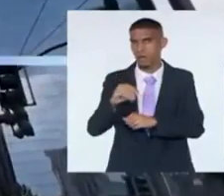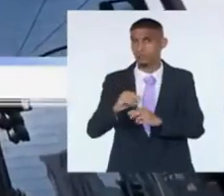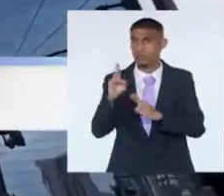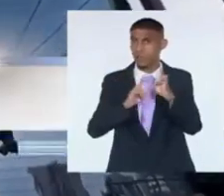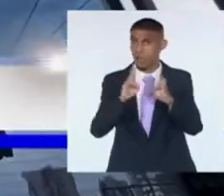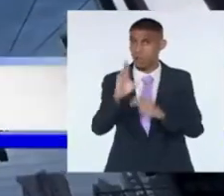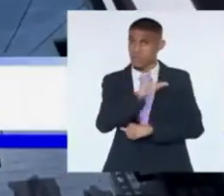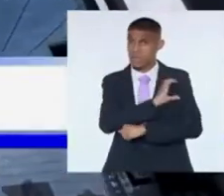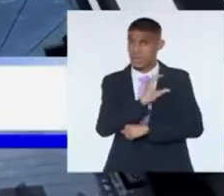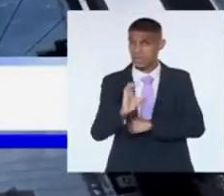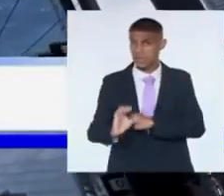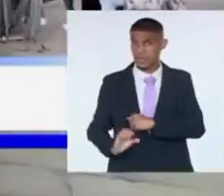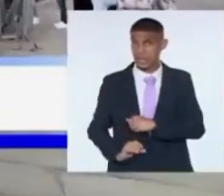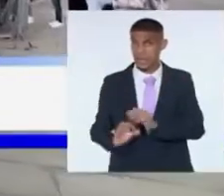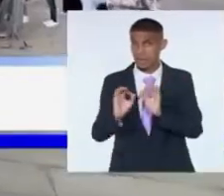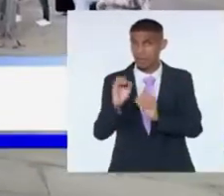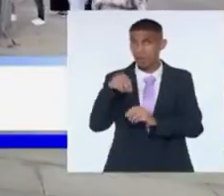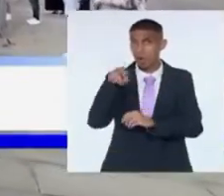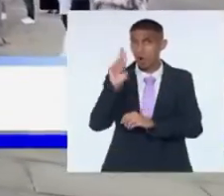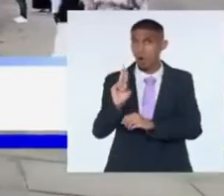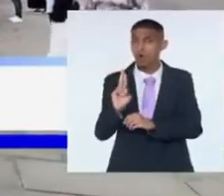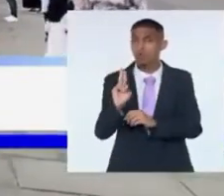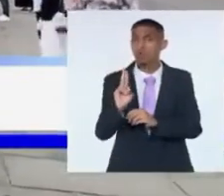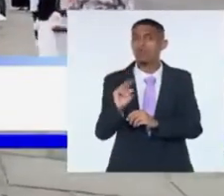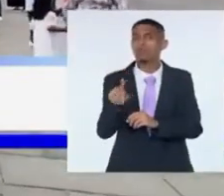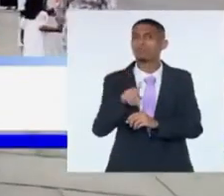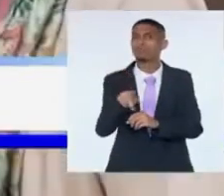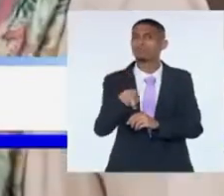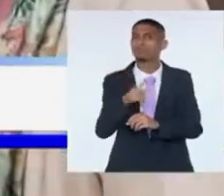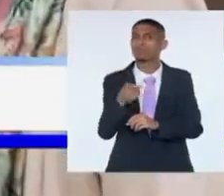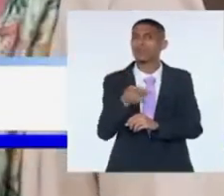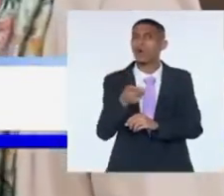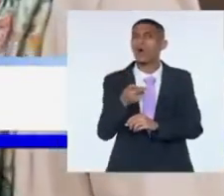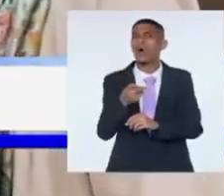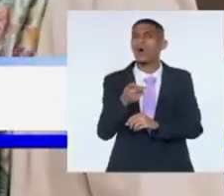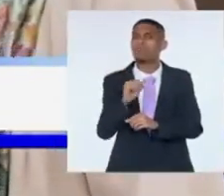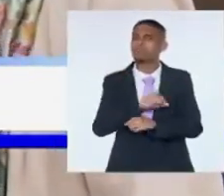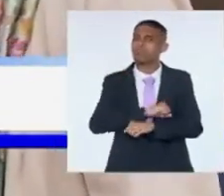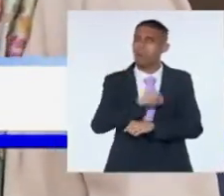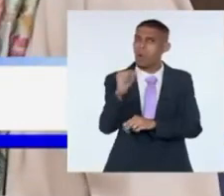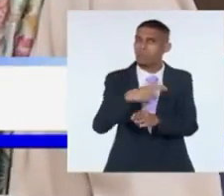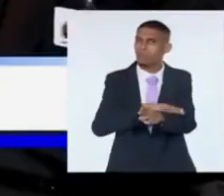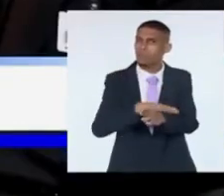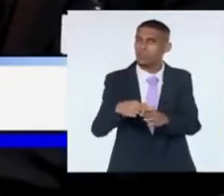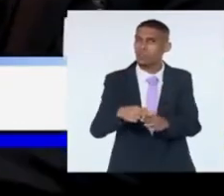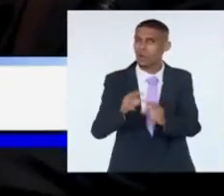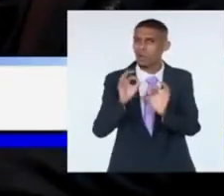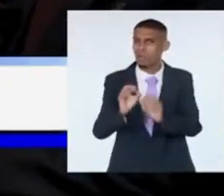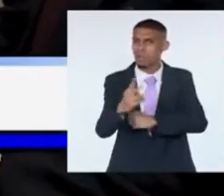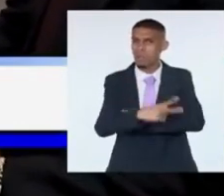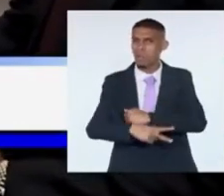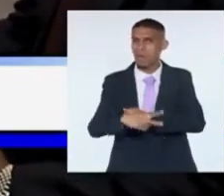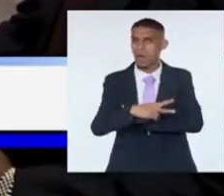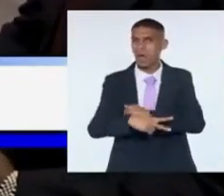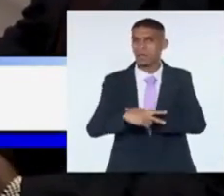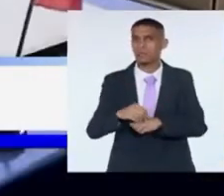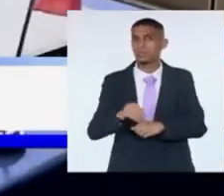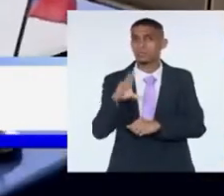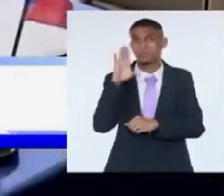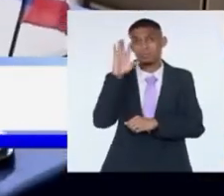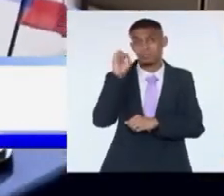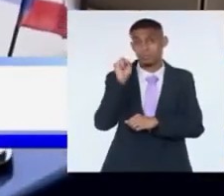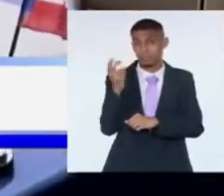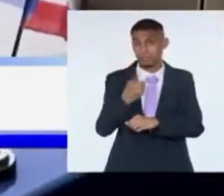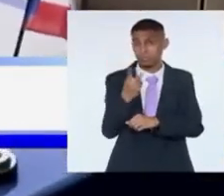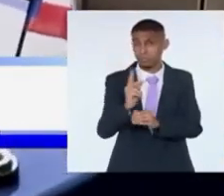cancillera Alexandra Gil los nexos constituyen un logro sin precedentes para la historia del Salvador nación que firmó acuerdos de cooperación en